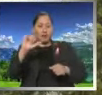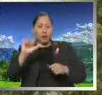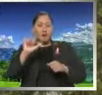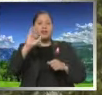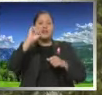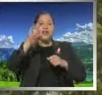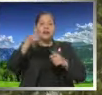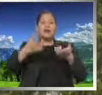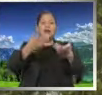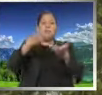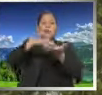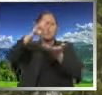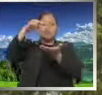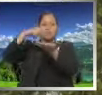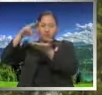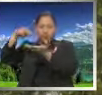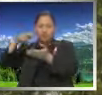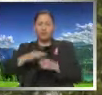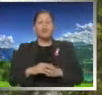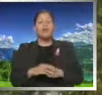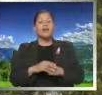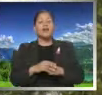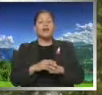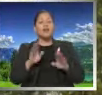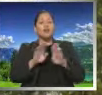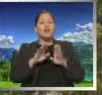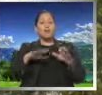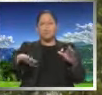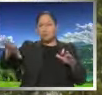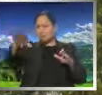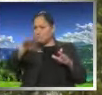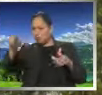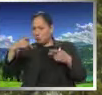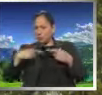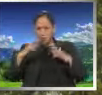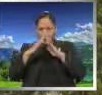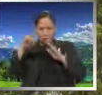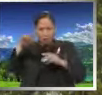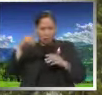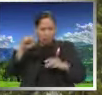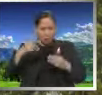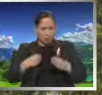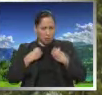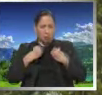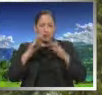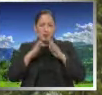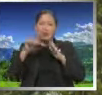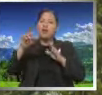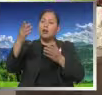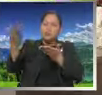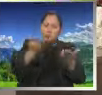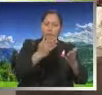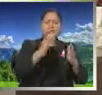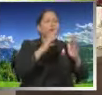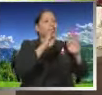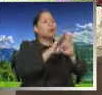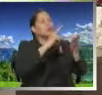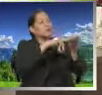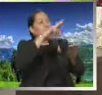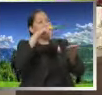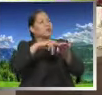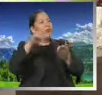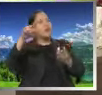estos movimientos que tratan de involucrar a los que viven en una comunidad a generar su propia catarsis a través del arte. Y lo que decíamos,